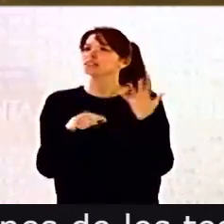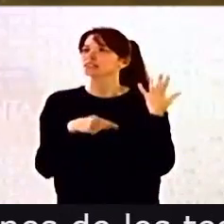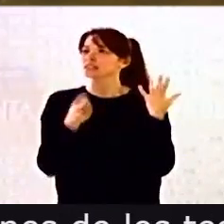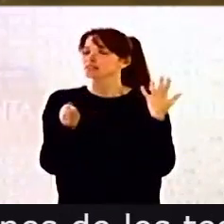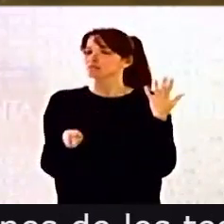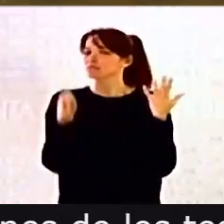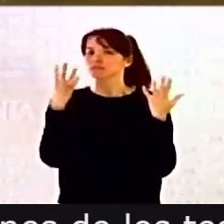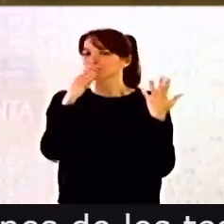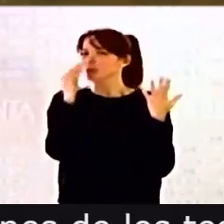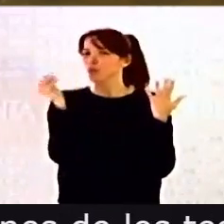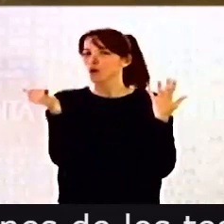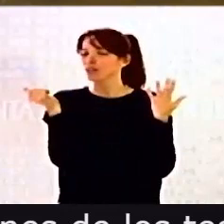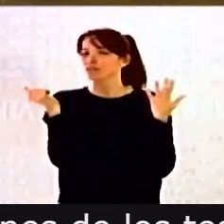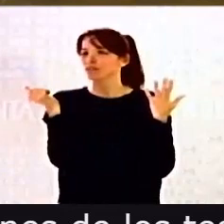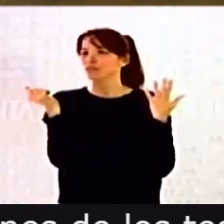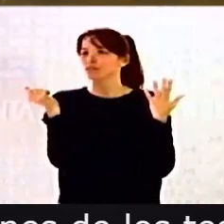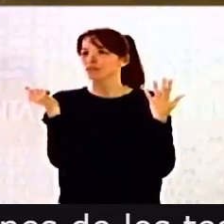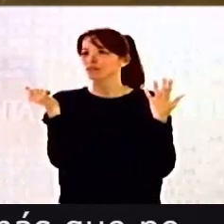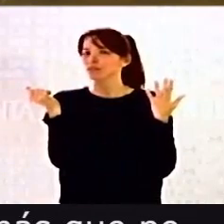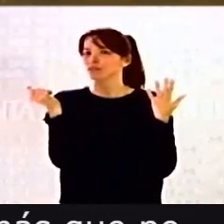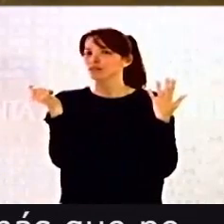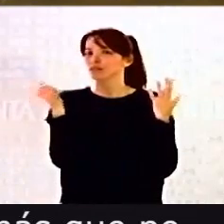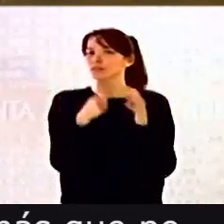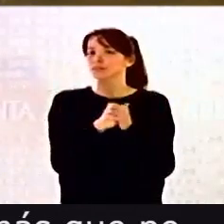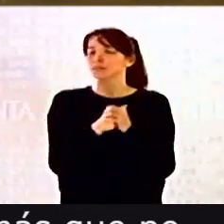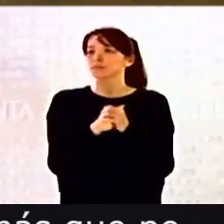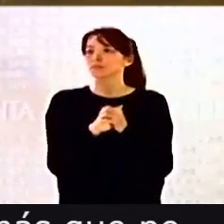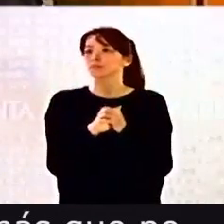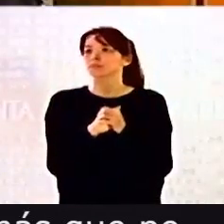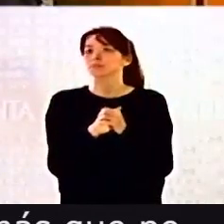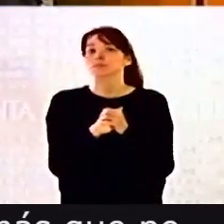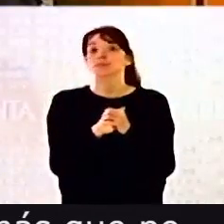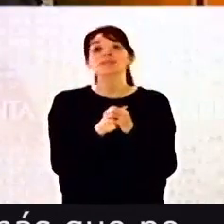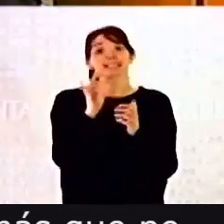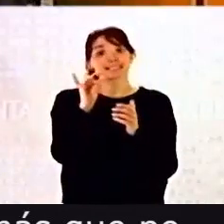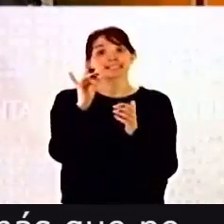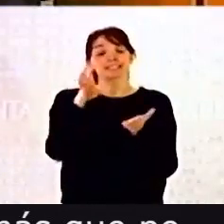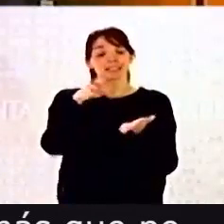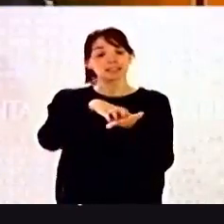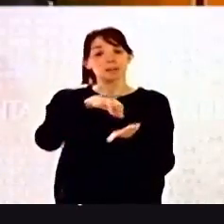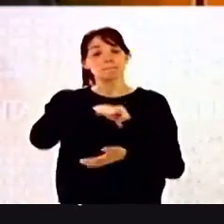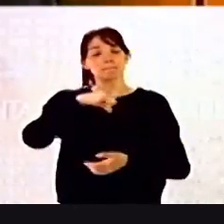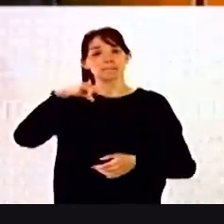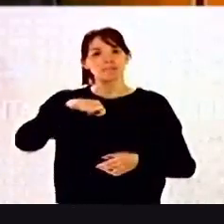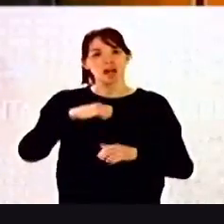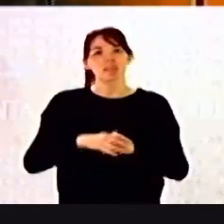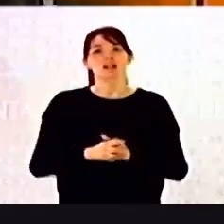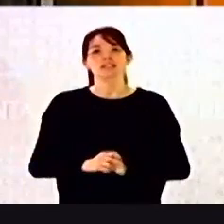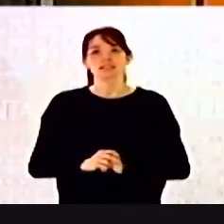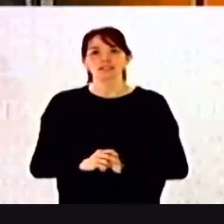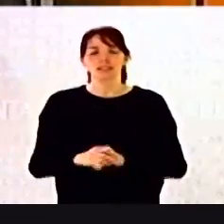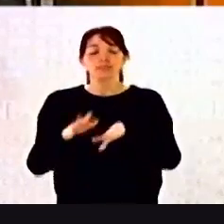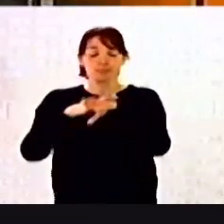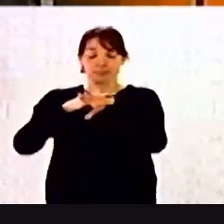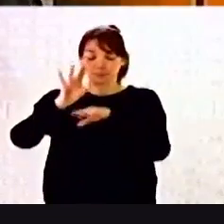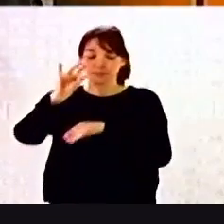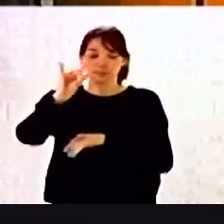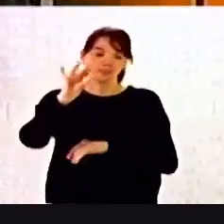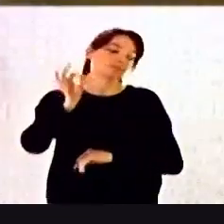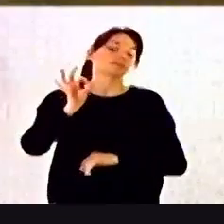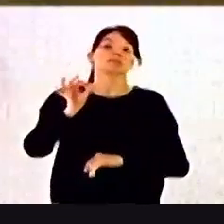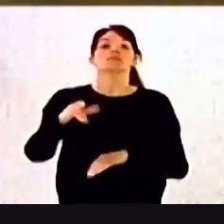recuerdo exactamente cuál era, Noelia. Sí, la de las clínicas privadas. Las clínicas privadas, sí, discúlpeme, sí,